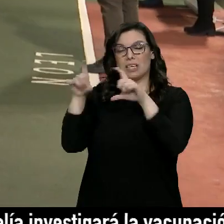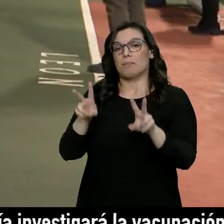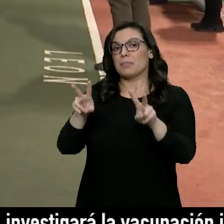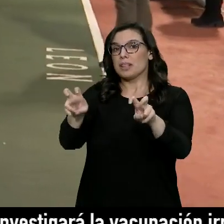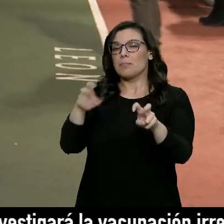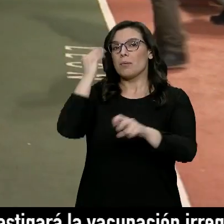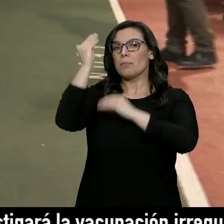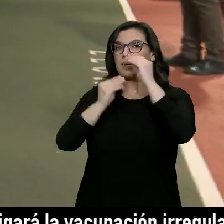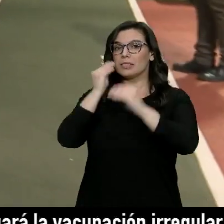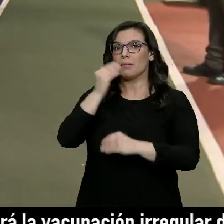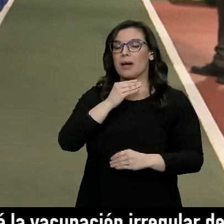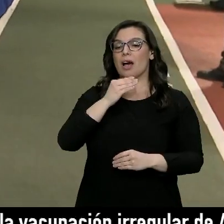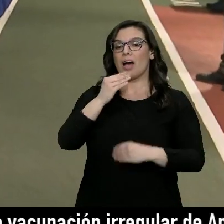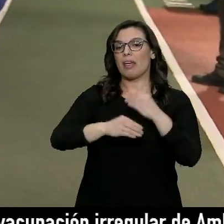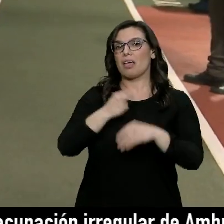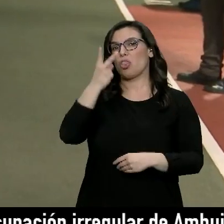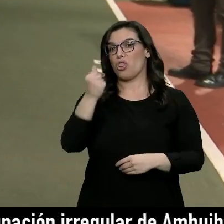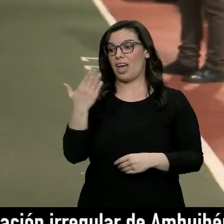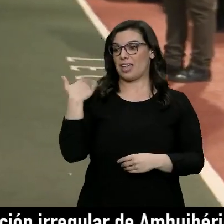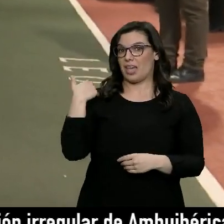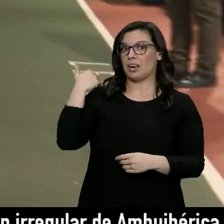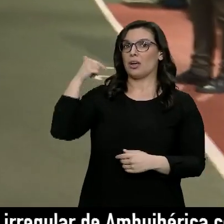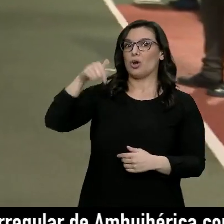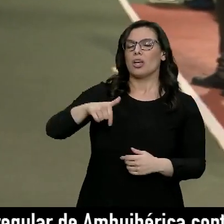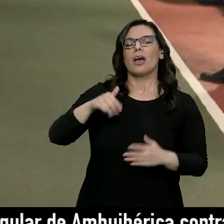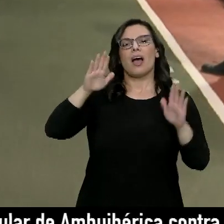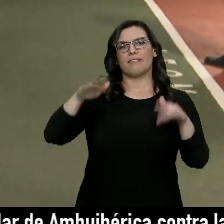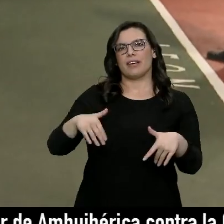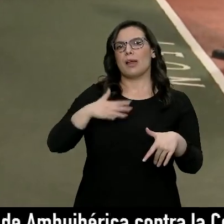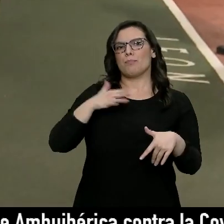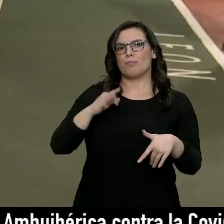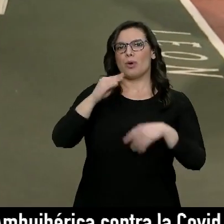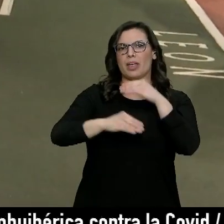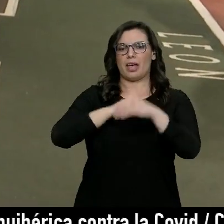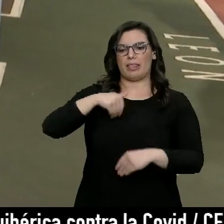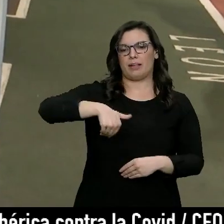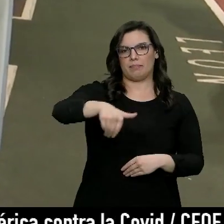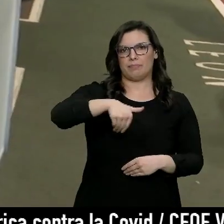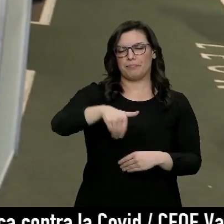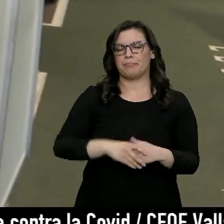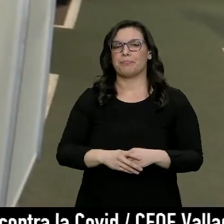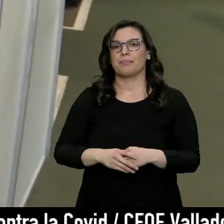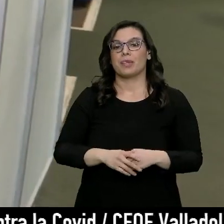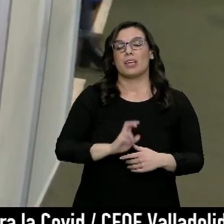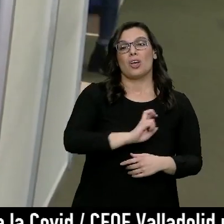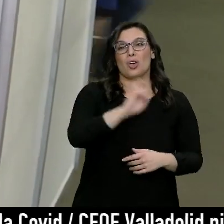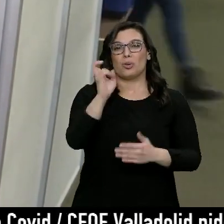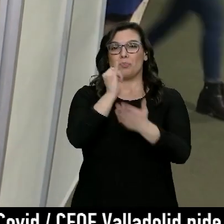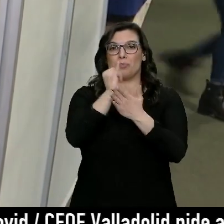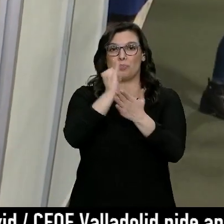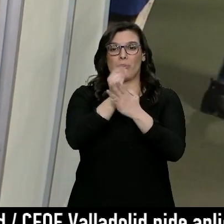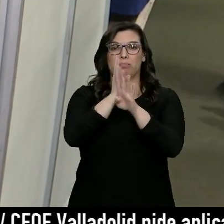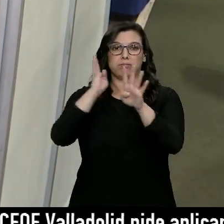estaba pensado para realizarse durante 2 días, ayer y hoy, al final posiblemente se realizará en próximas fechas otro cribado similar ante la